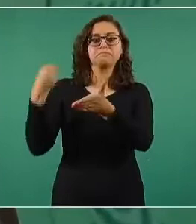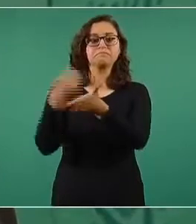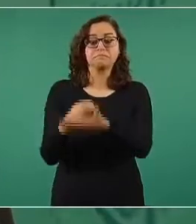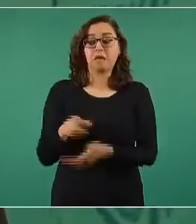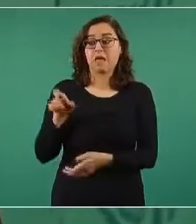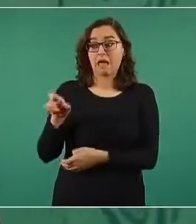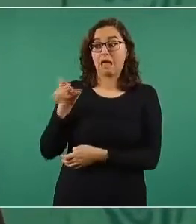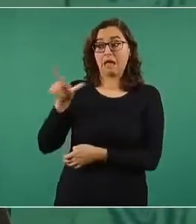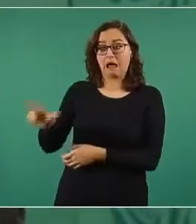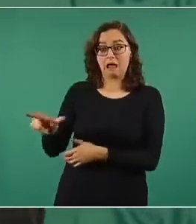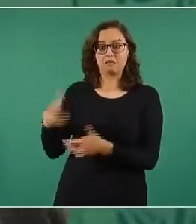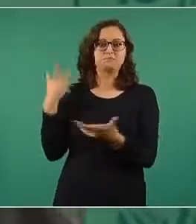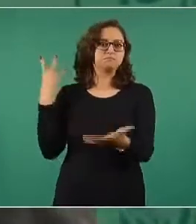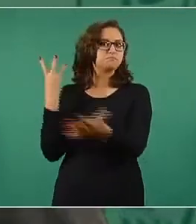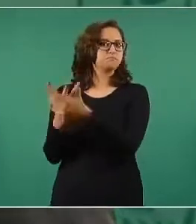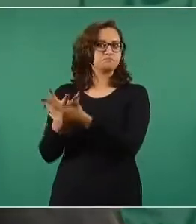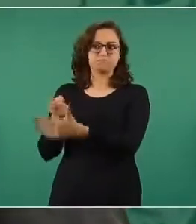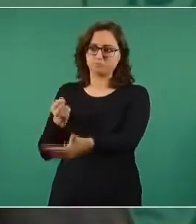lo acusaron